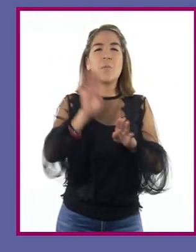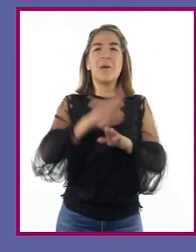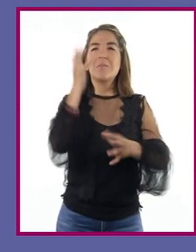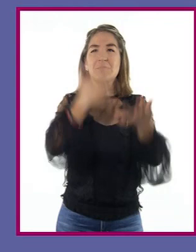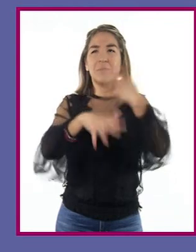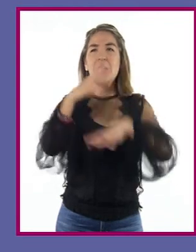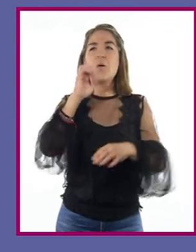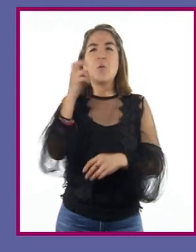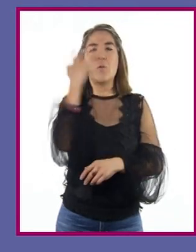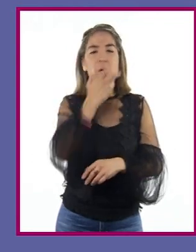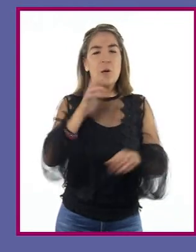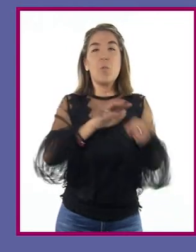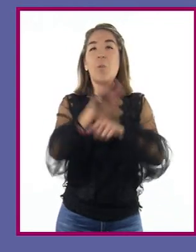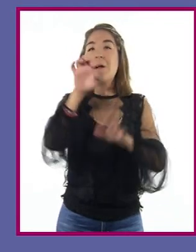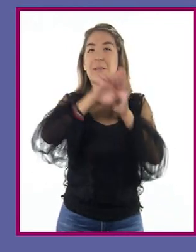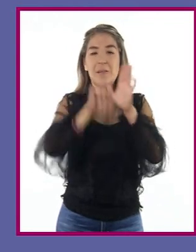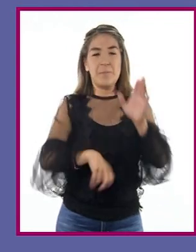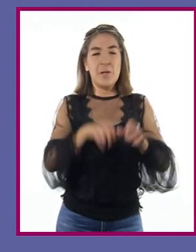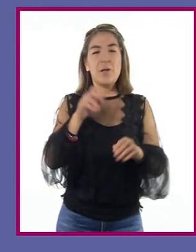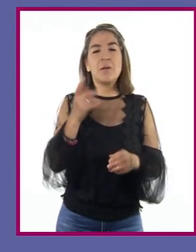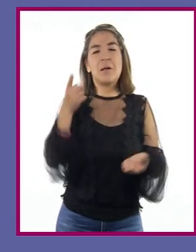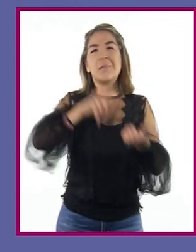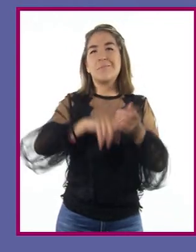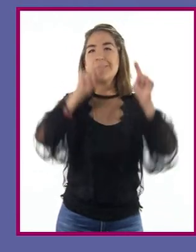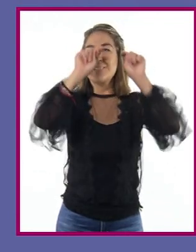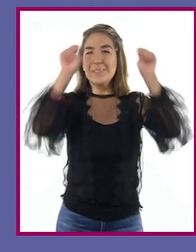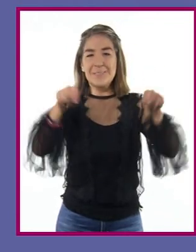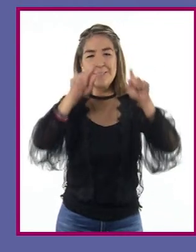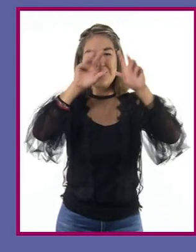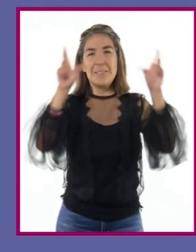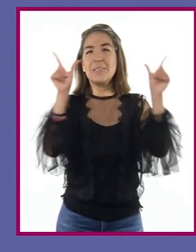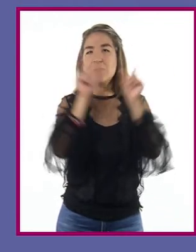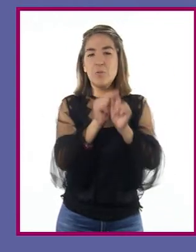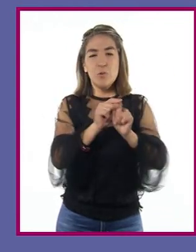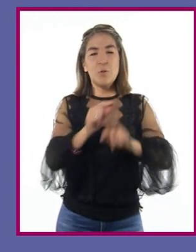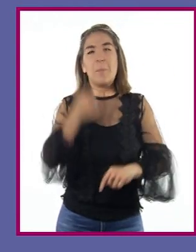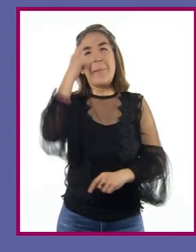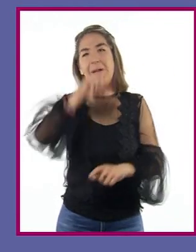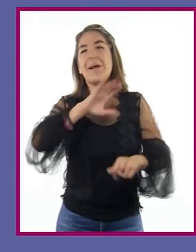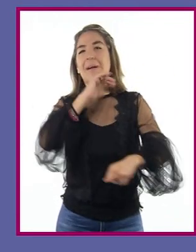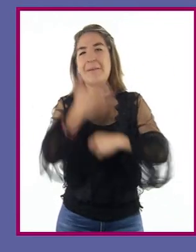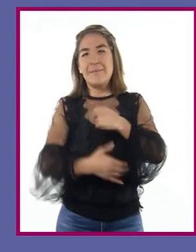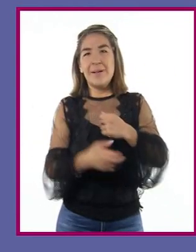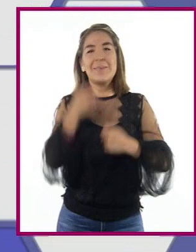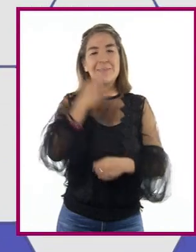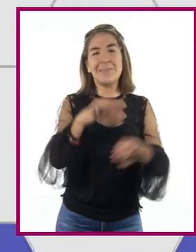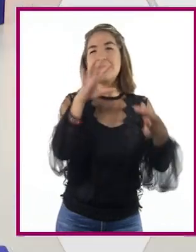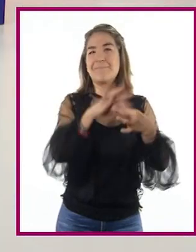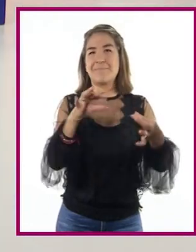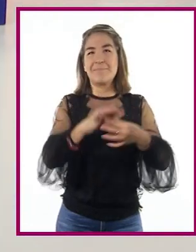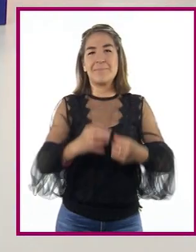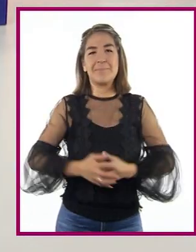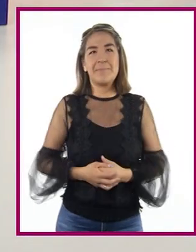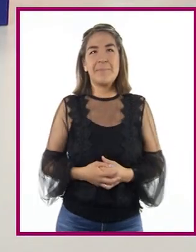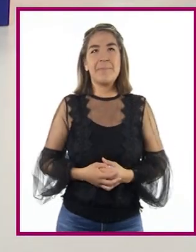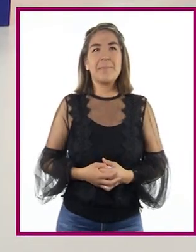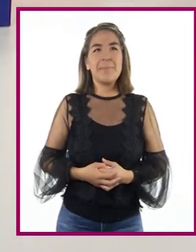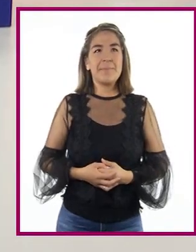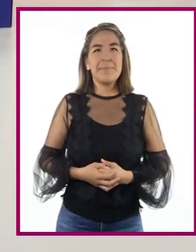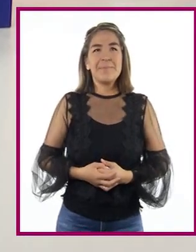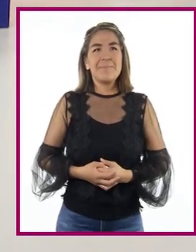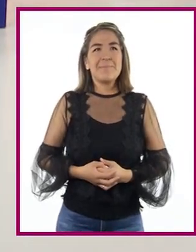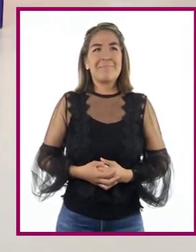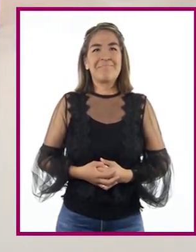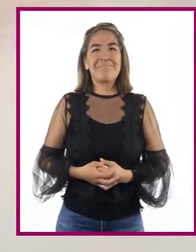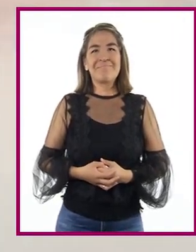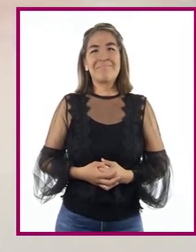de ellos son las frases en síntesis, en suma, para concluir y por todo lo anterior. Como